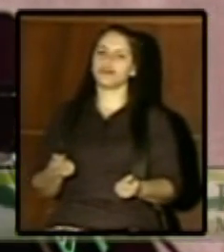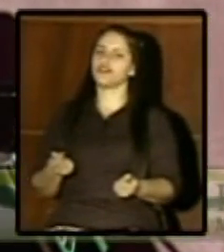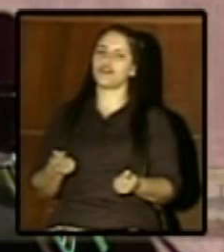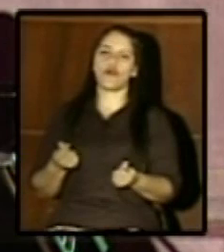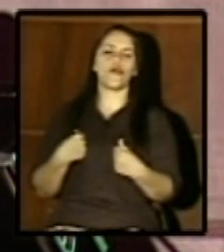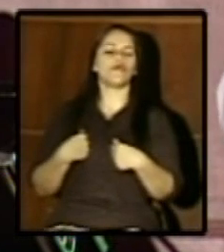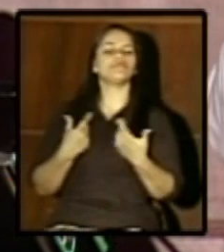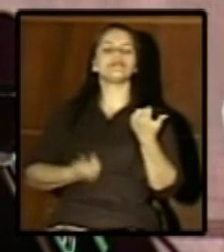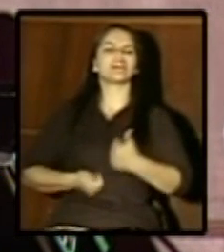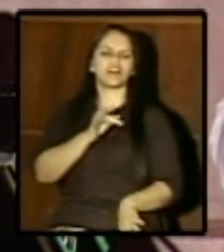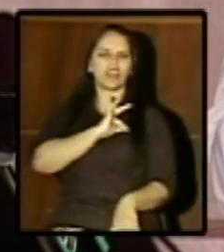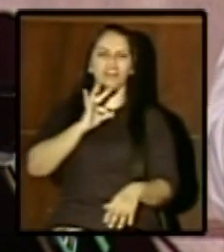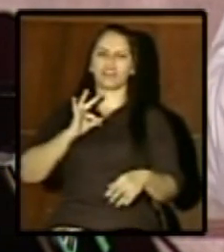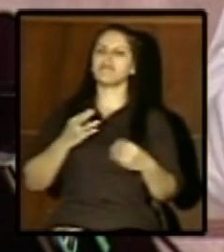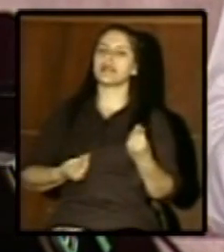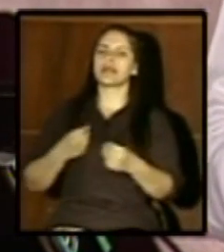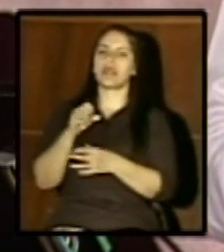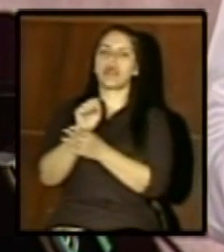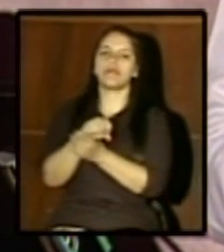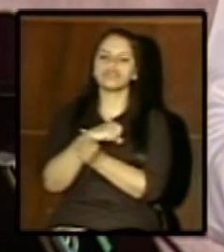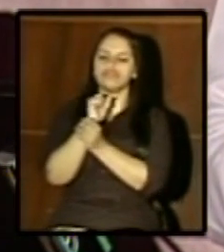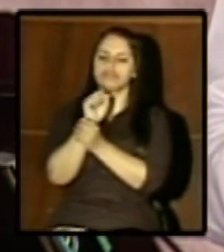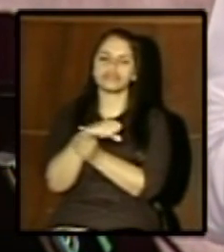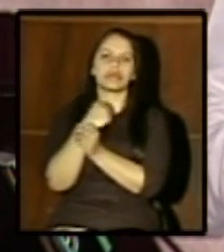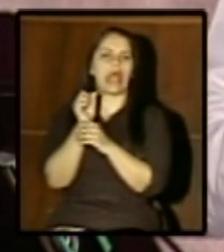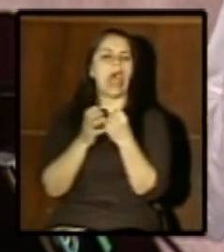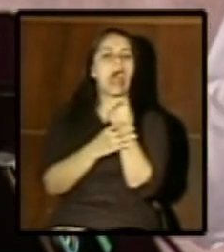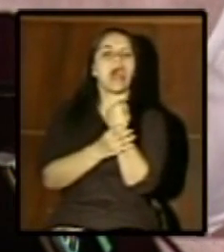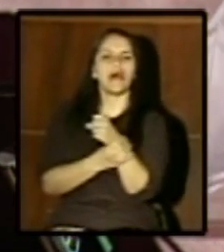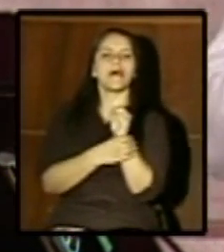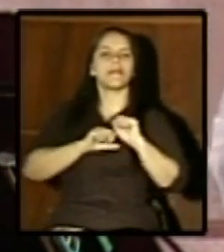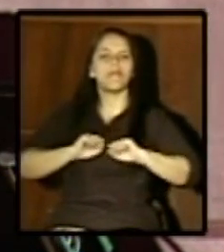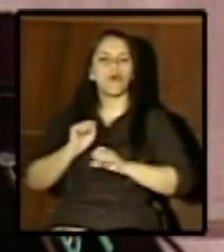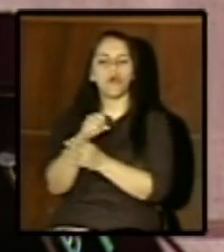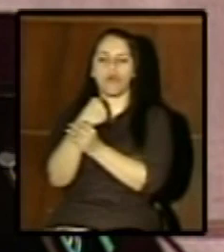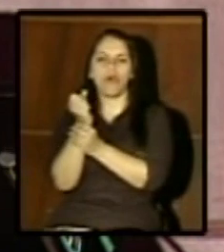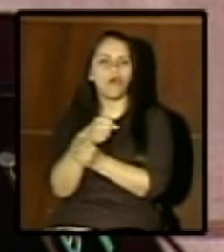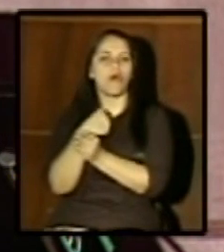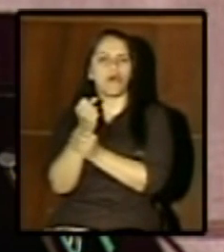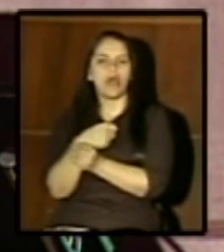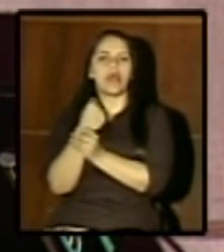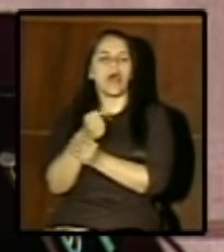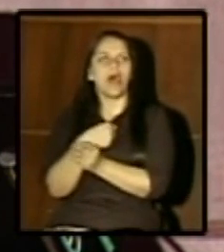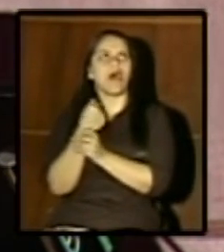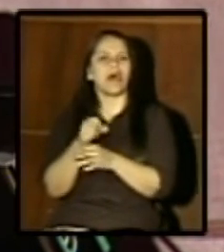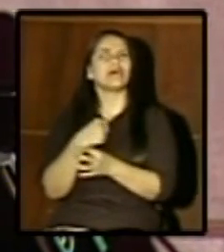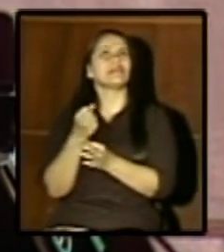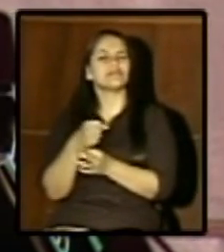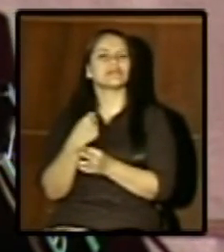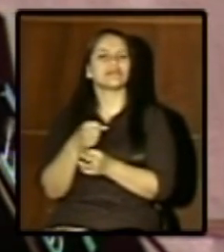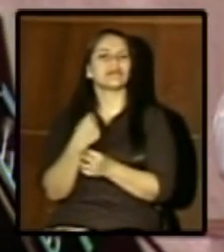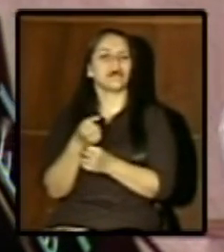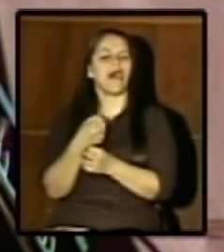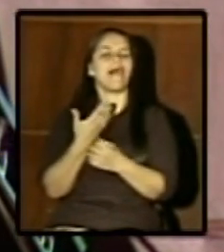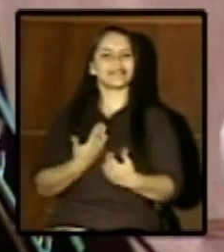quitar el dolor, que eso lo tengamos claro. La terapia lo que pretende es mantener la elasticidad alrededor de las articulaciones, vencer